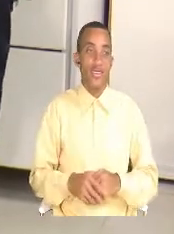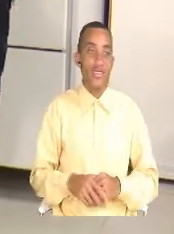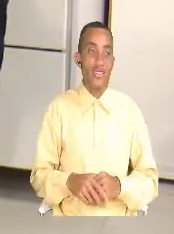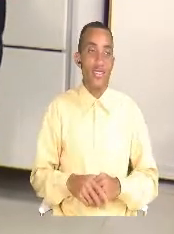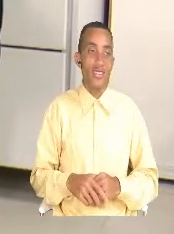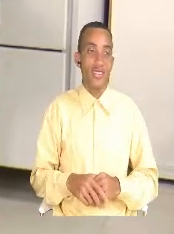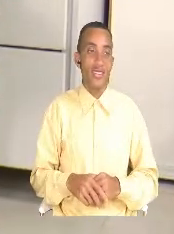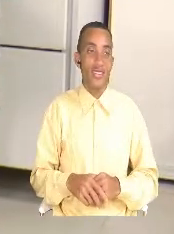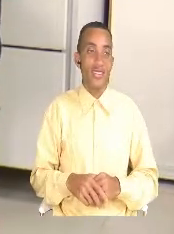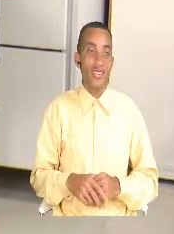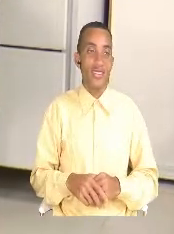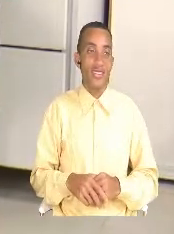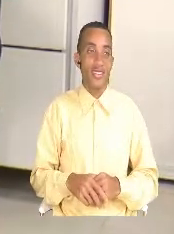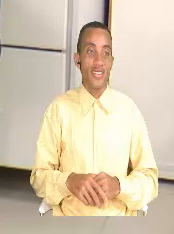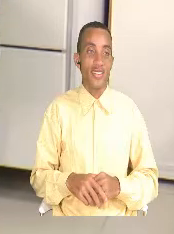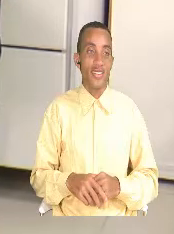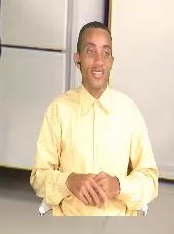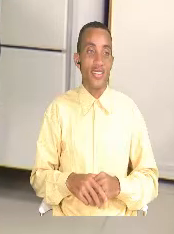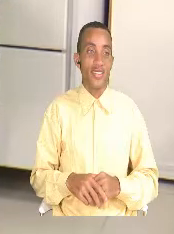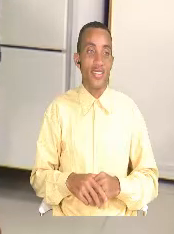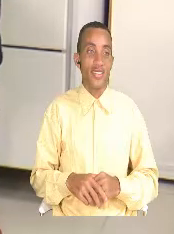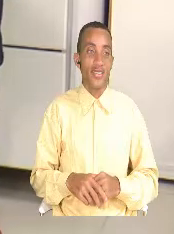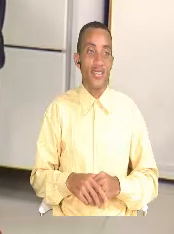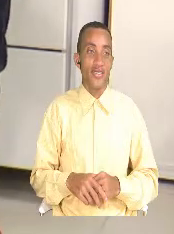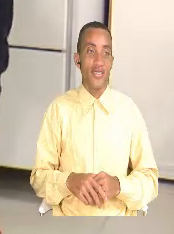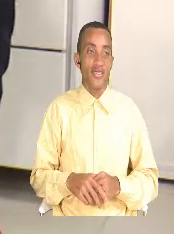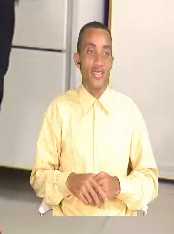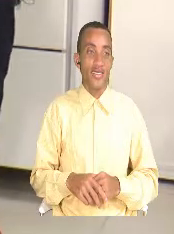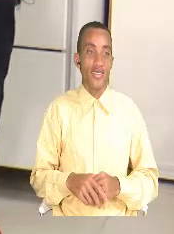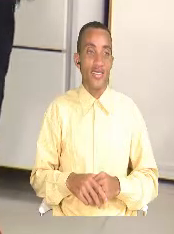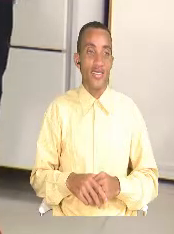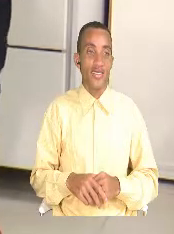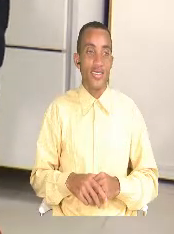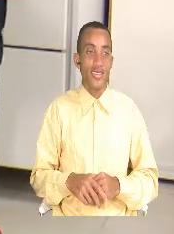A pedir de boca,